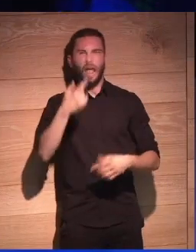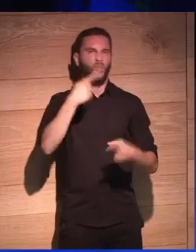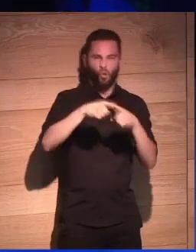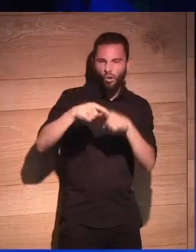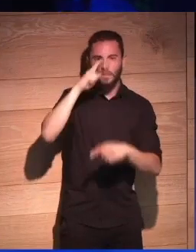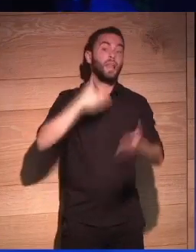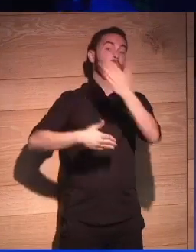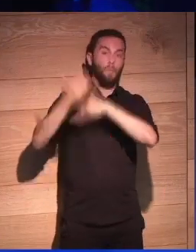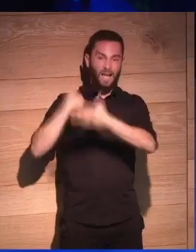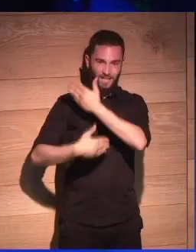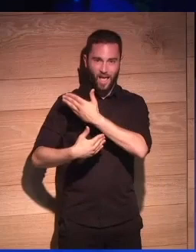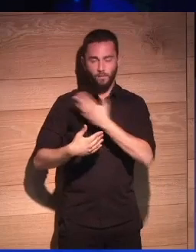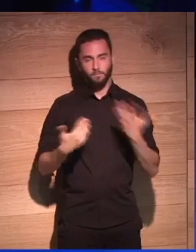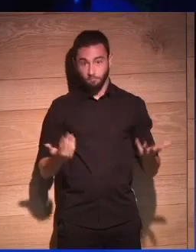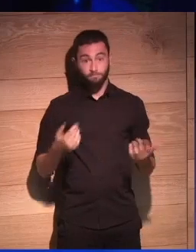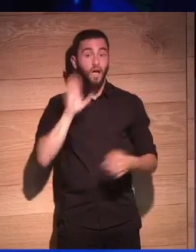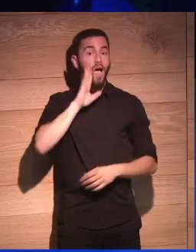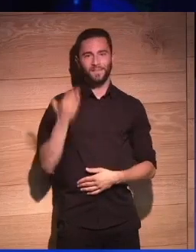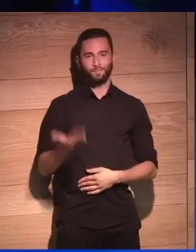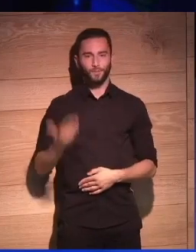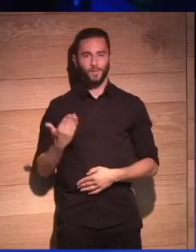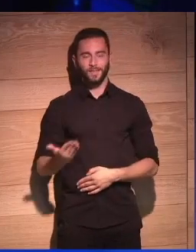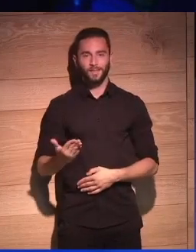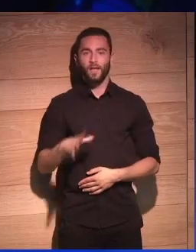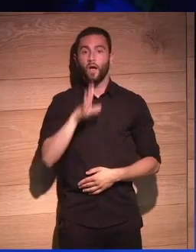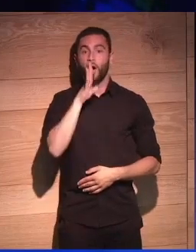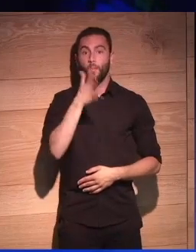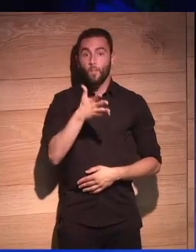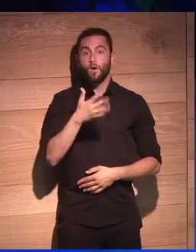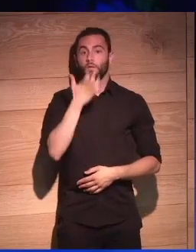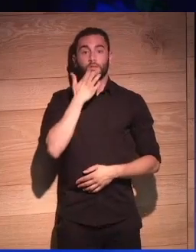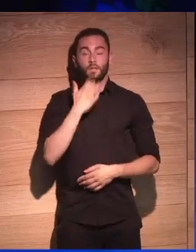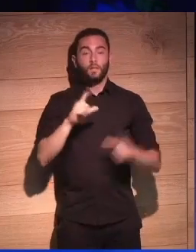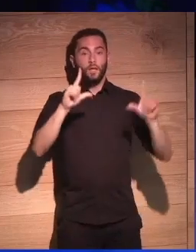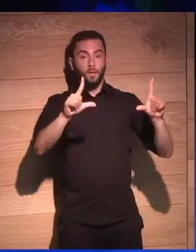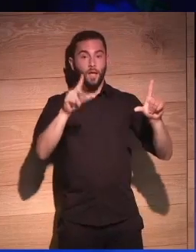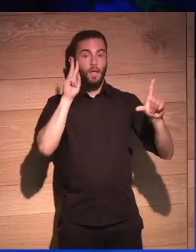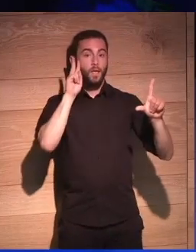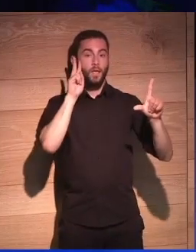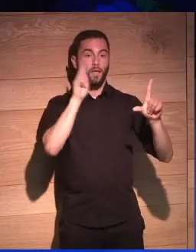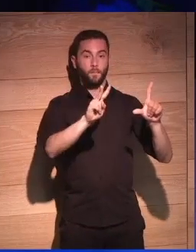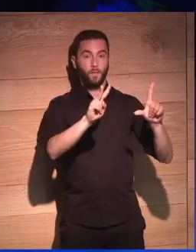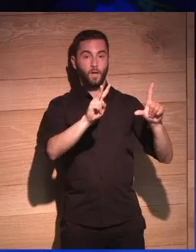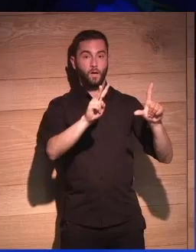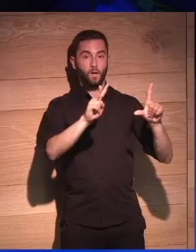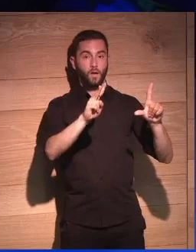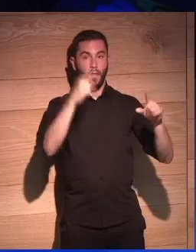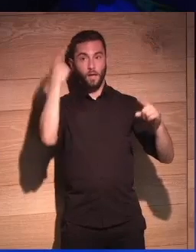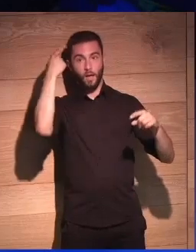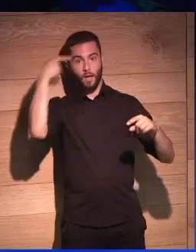pasado. Y esto es importantísimo, ¿no? Porque cada vez que vemos una imagen que desmonta el